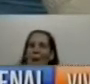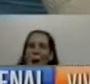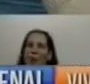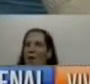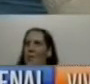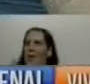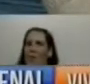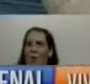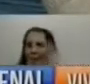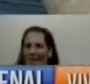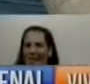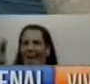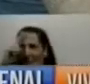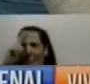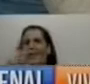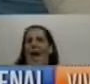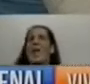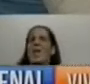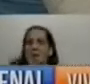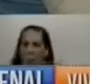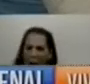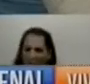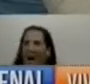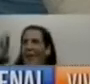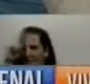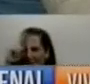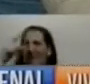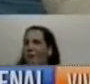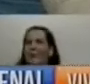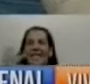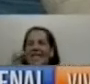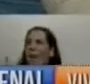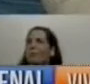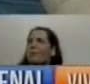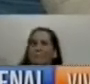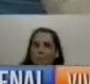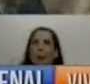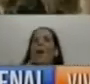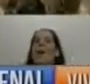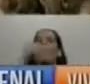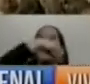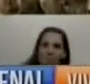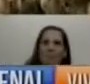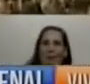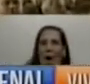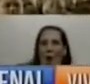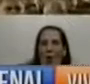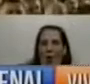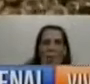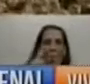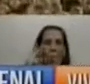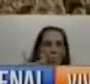consenso la reforma que se está anunciando, porque además se basa en